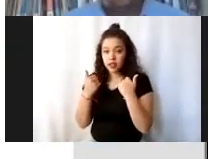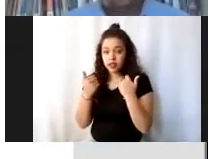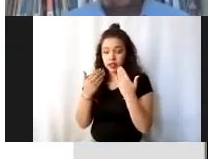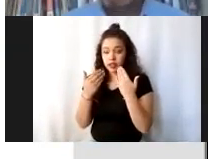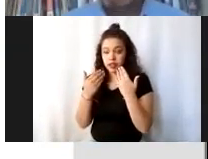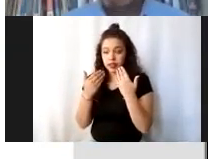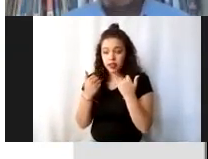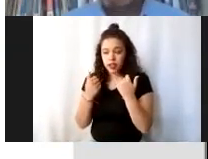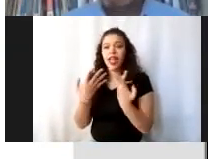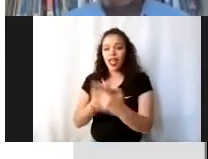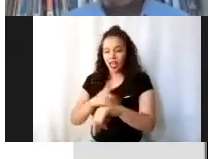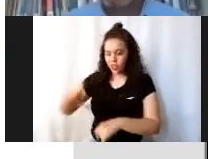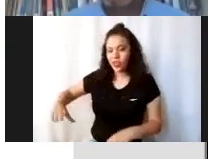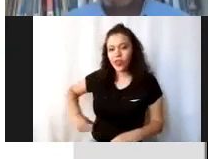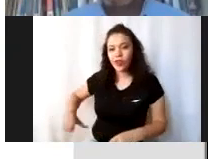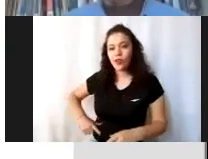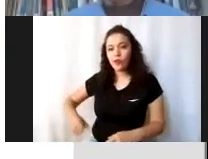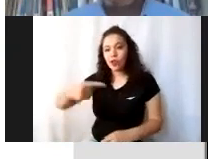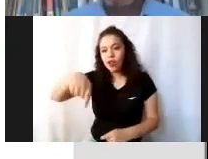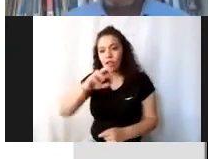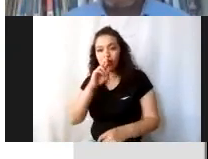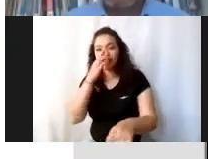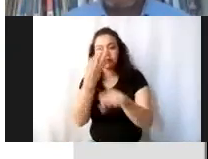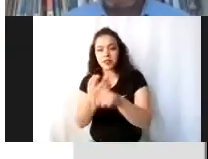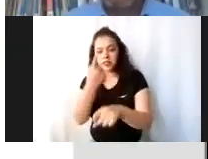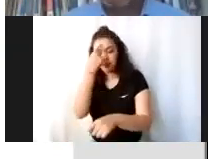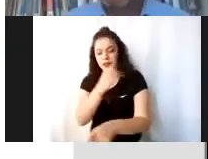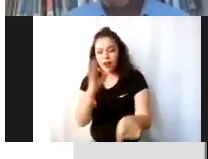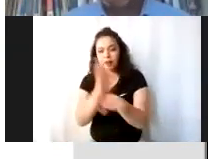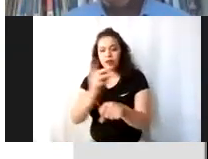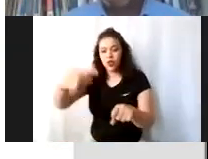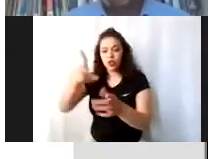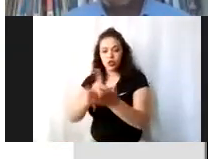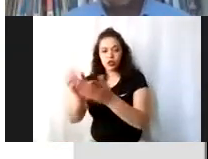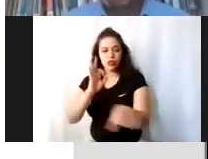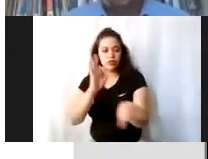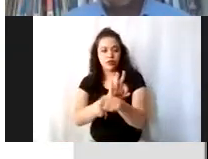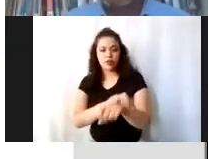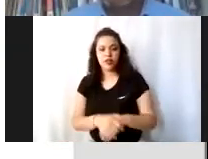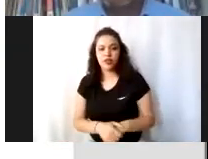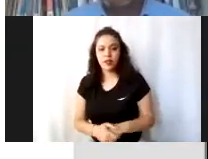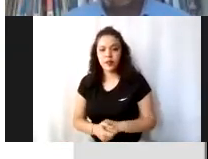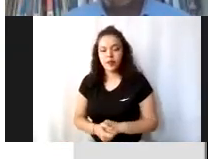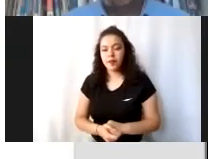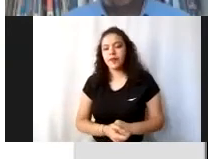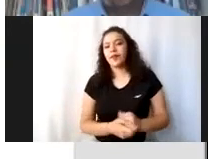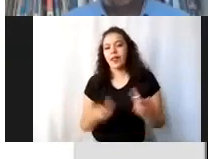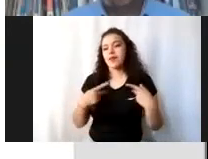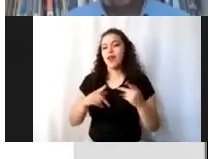el Estado es el que está obligado a proteger los derechos, ¿no? De esa persona que ya no está viva.